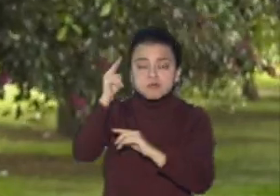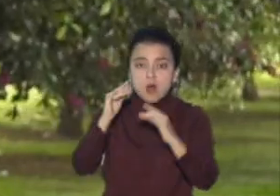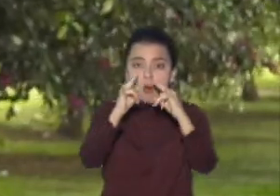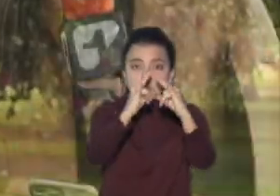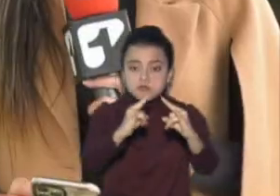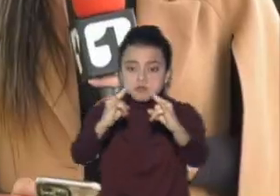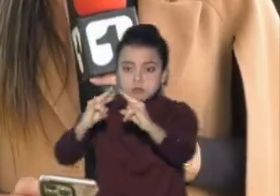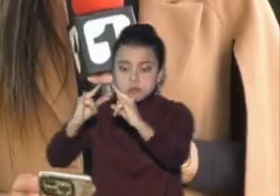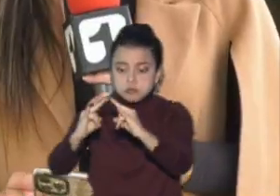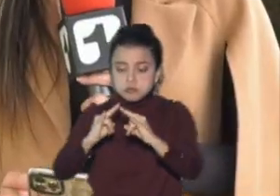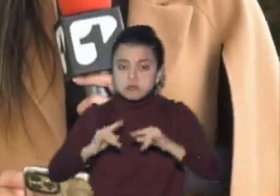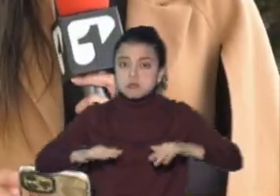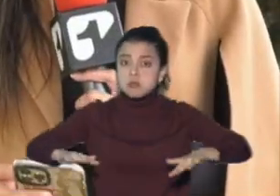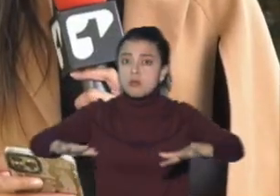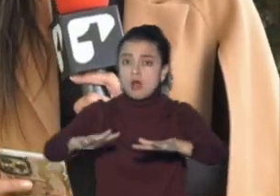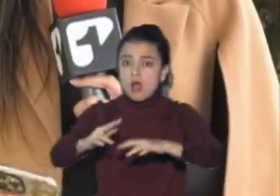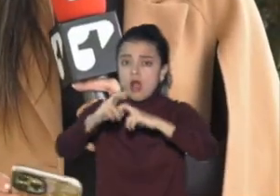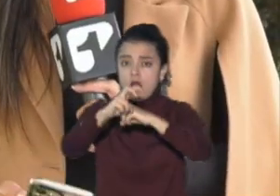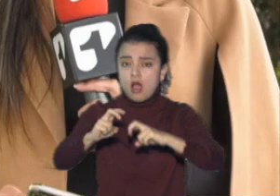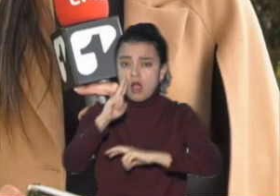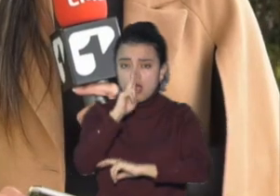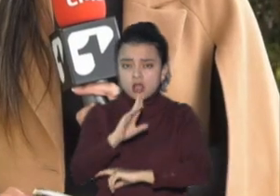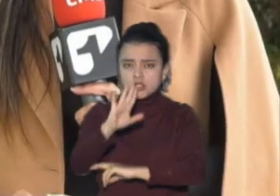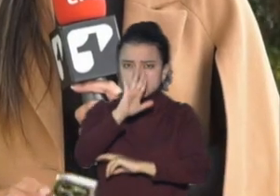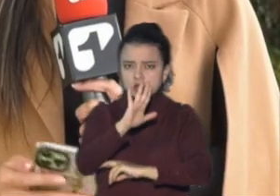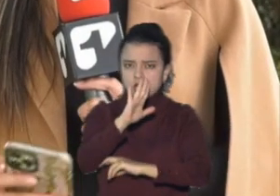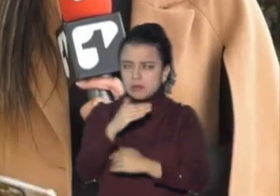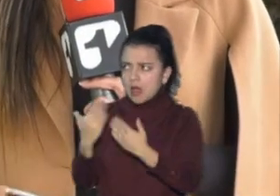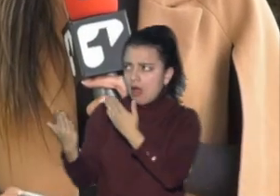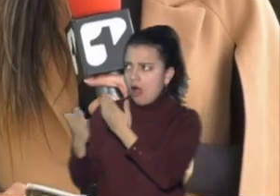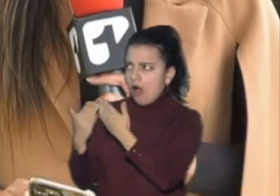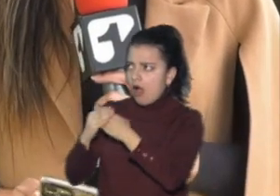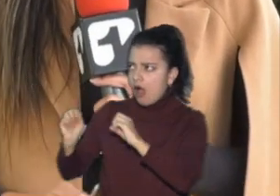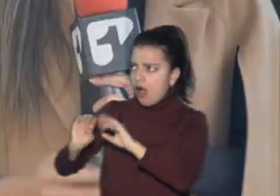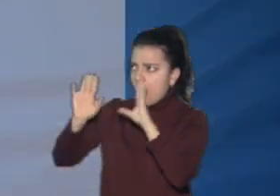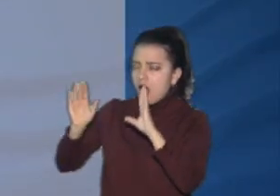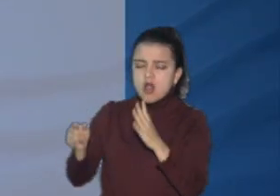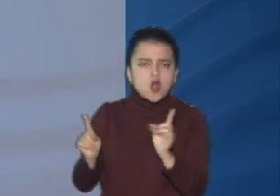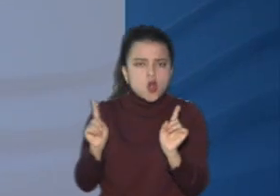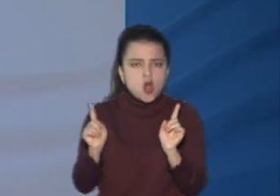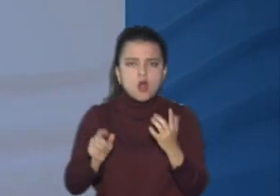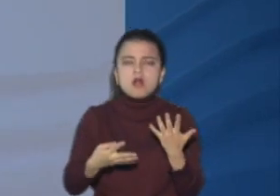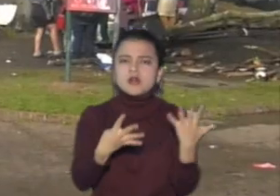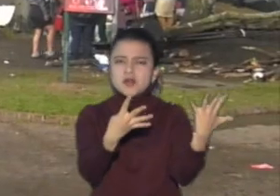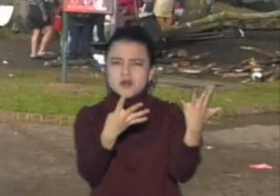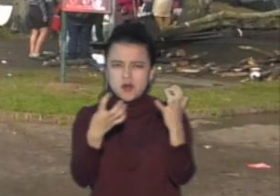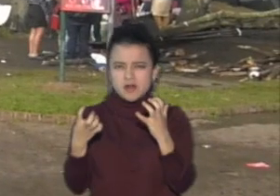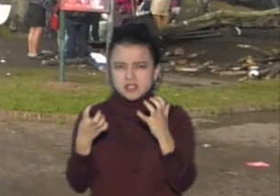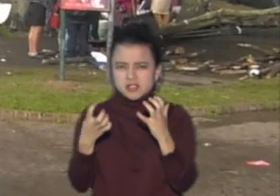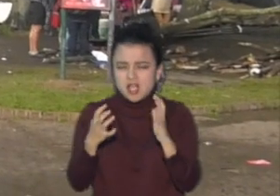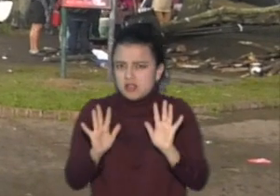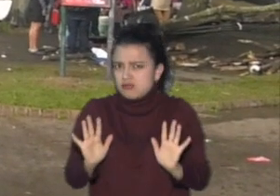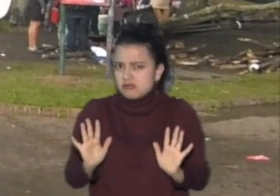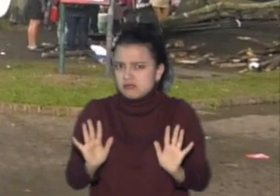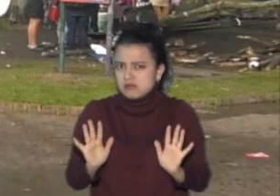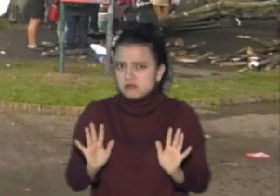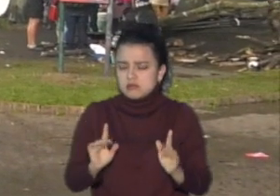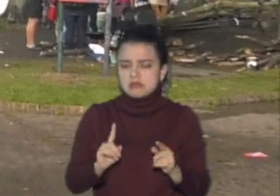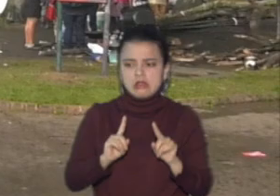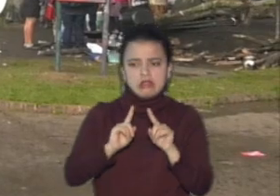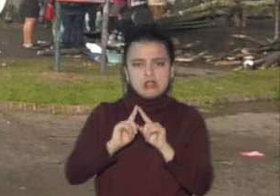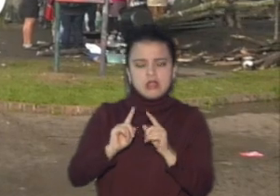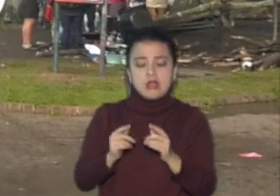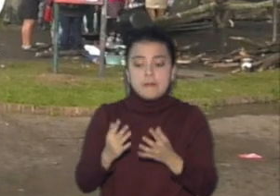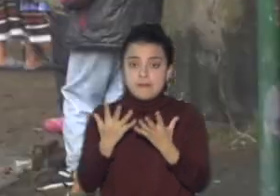aclaró hoy la Secretaría de Gobierno es que solo 900 están identificadas que pertenecen a varios pueblos indígenas y que